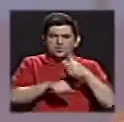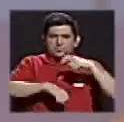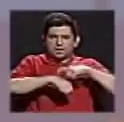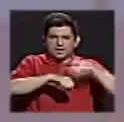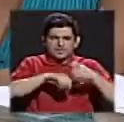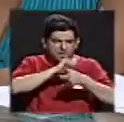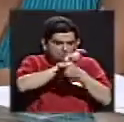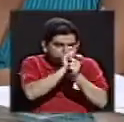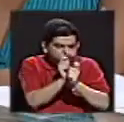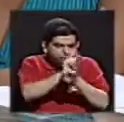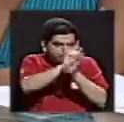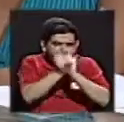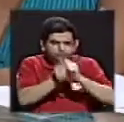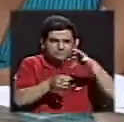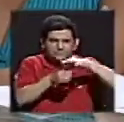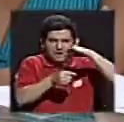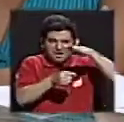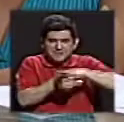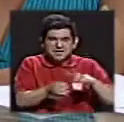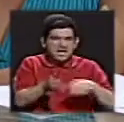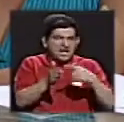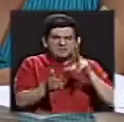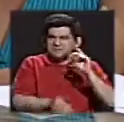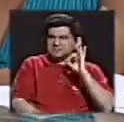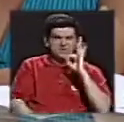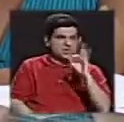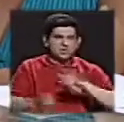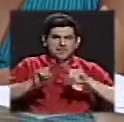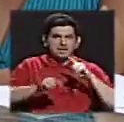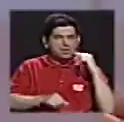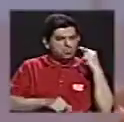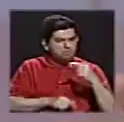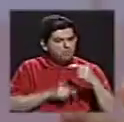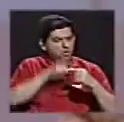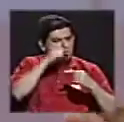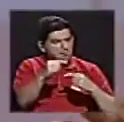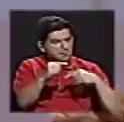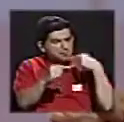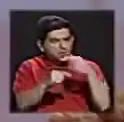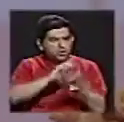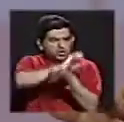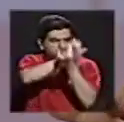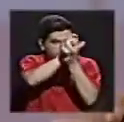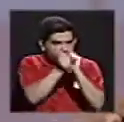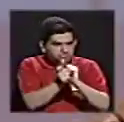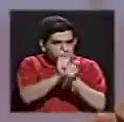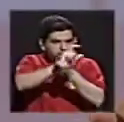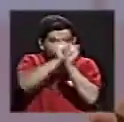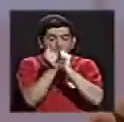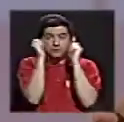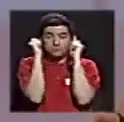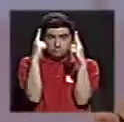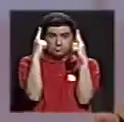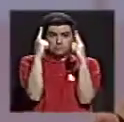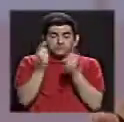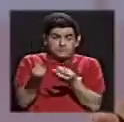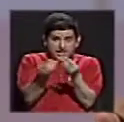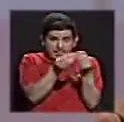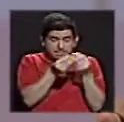la semilla. A veces la semilla no sale bien, pero poco a poco se hacen los cambios, increíble. Y la tierra